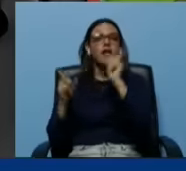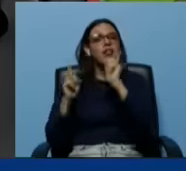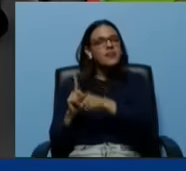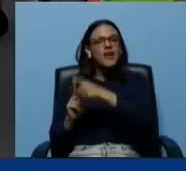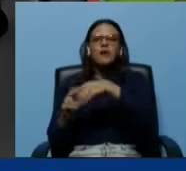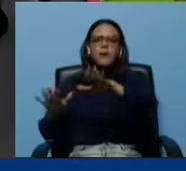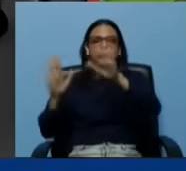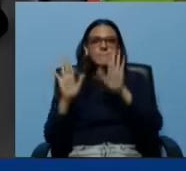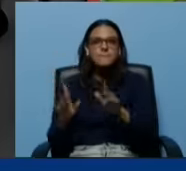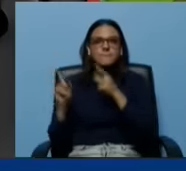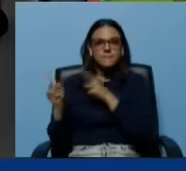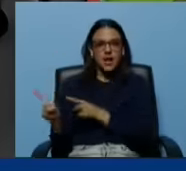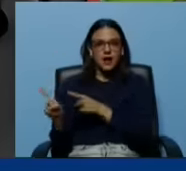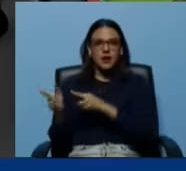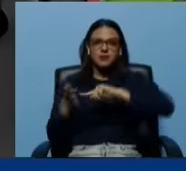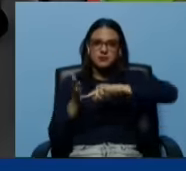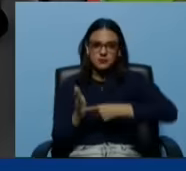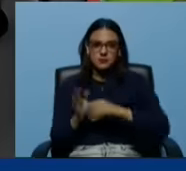Y además,